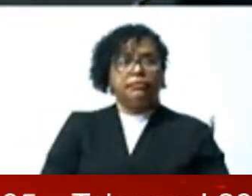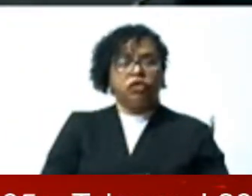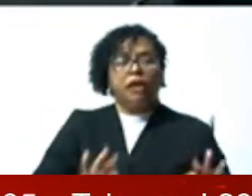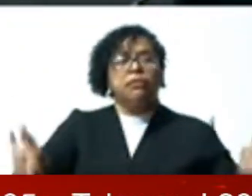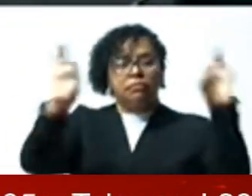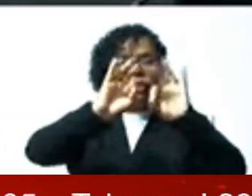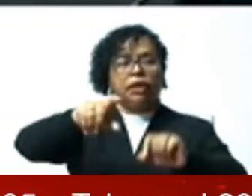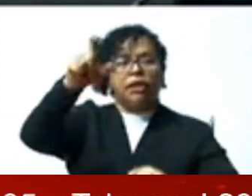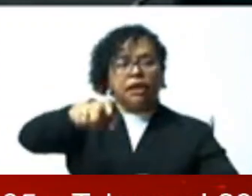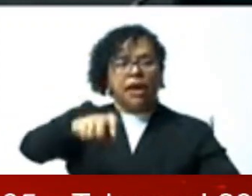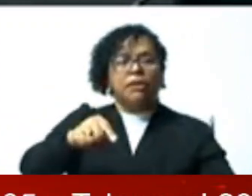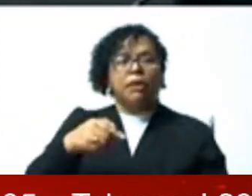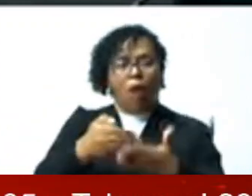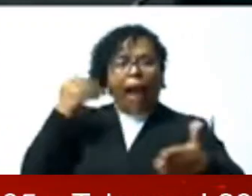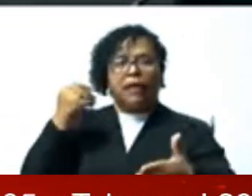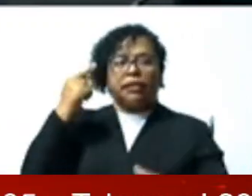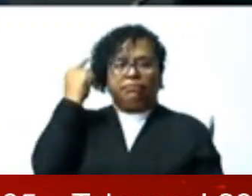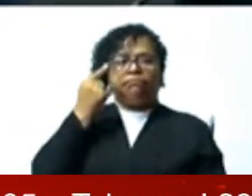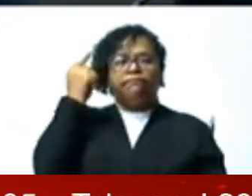hay que decirlo.